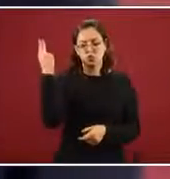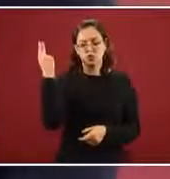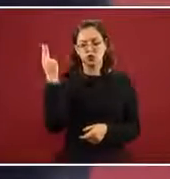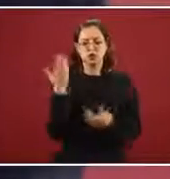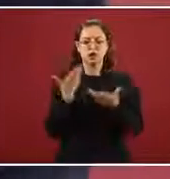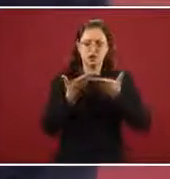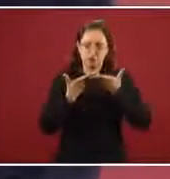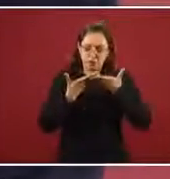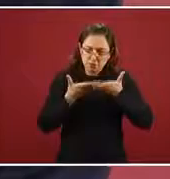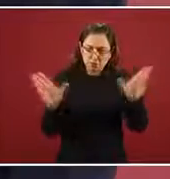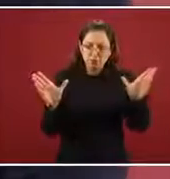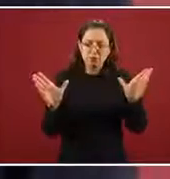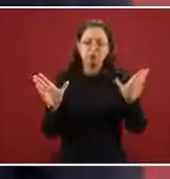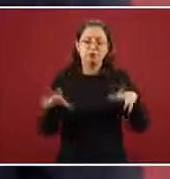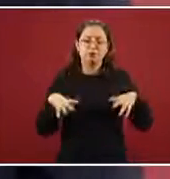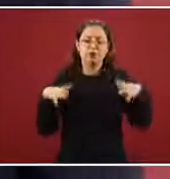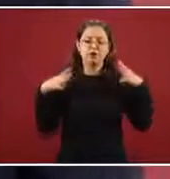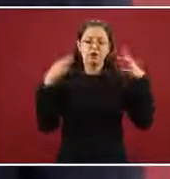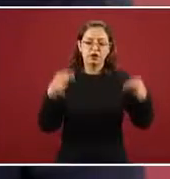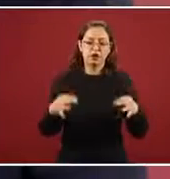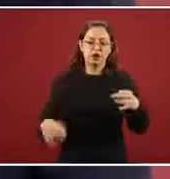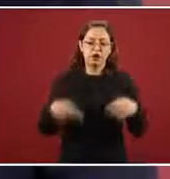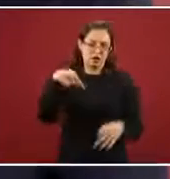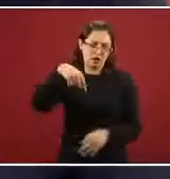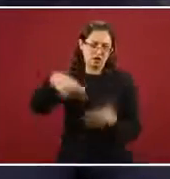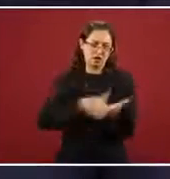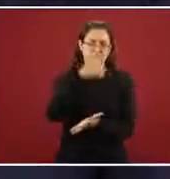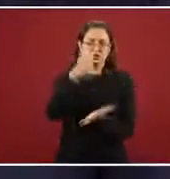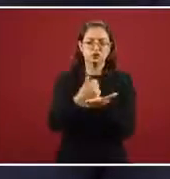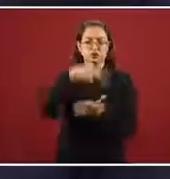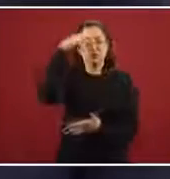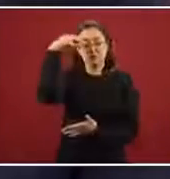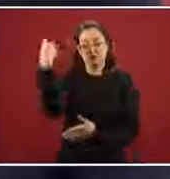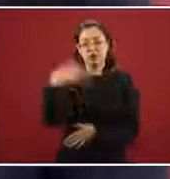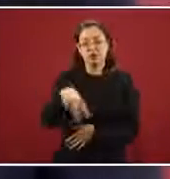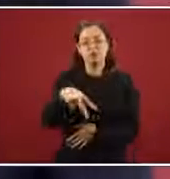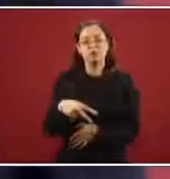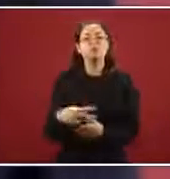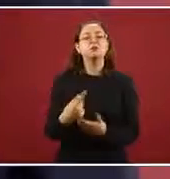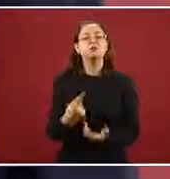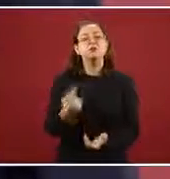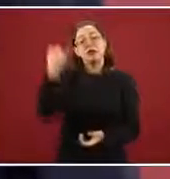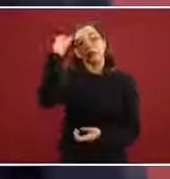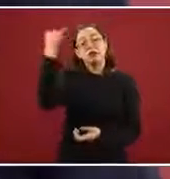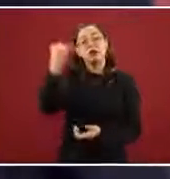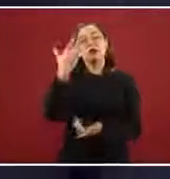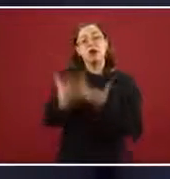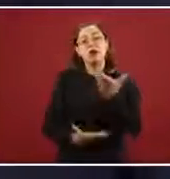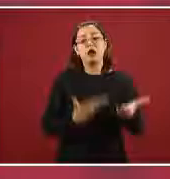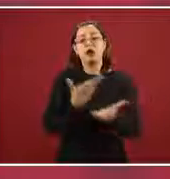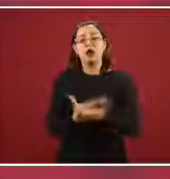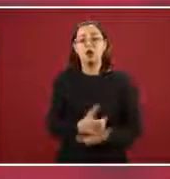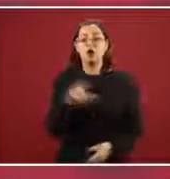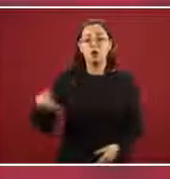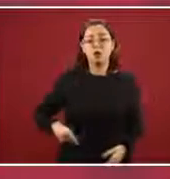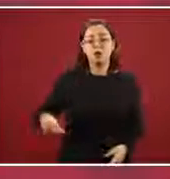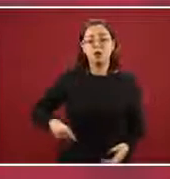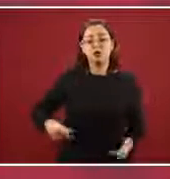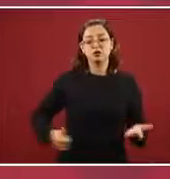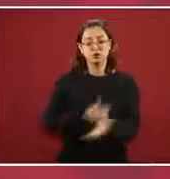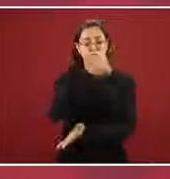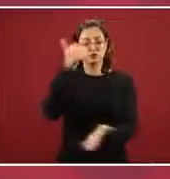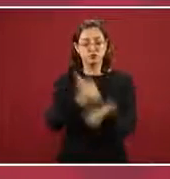se va a establecer en la Ciudad de México. Esta es una iniciativa del gobierno de la Ciudad de